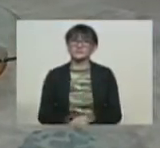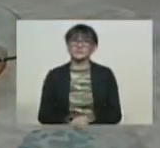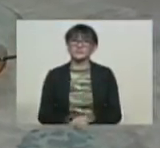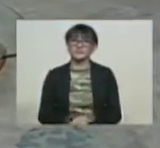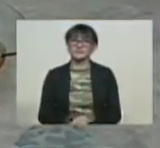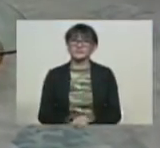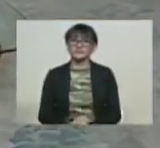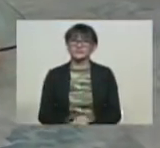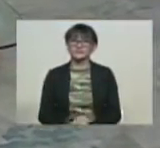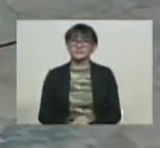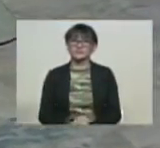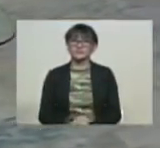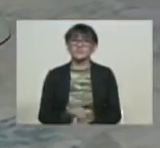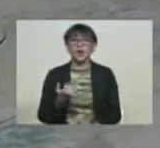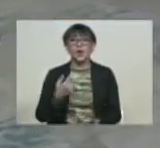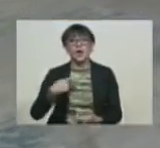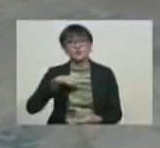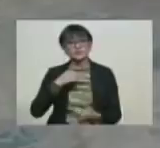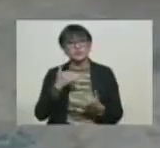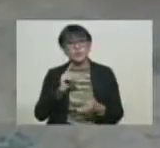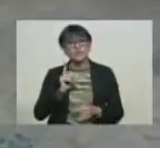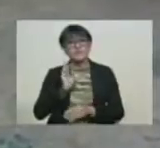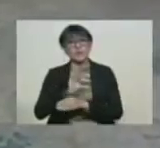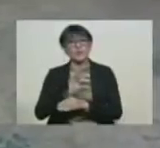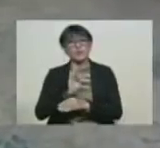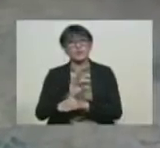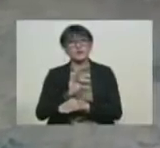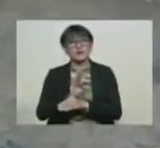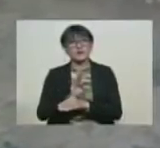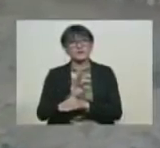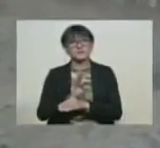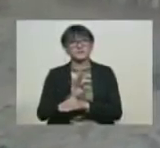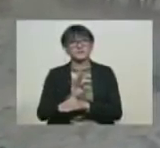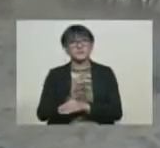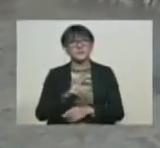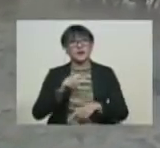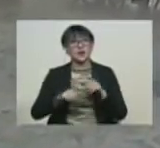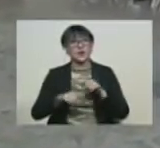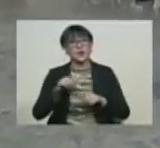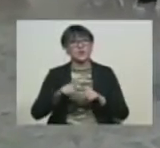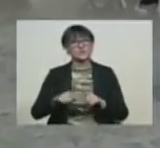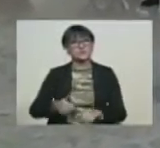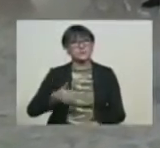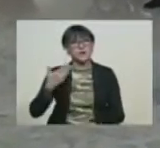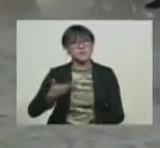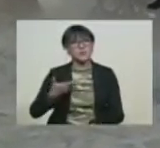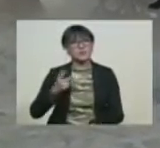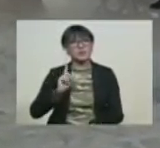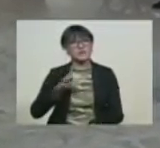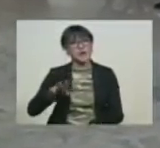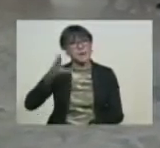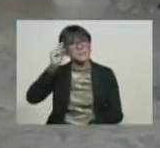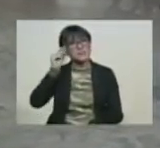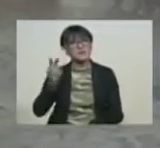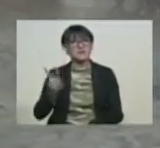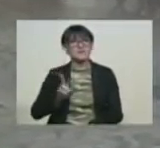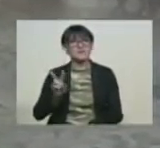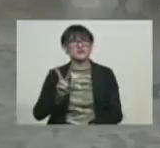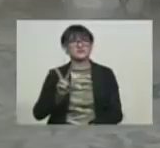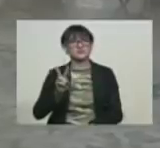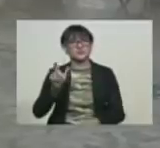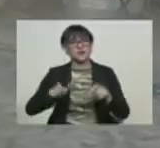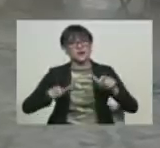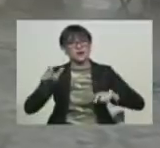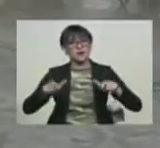ahora conservarlo. Una de las cosas fundamentales que debe aprender Venezuela, debemos aprender los